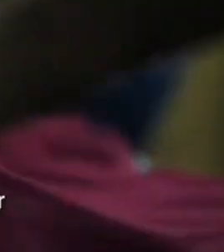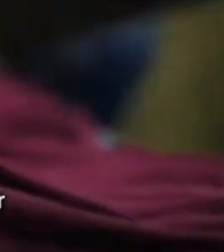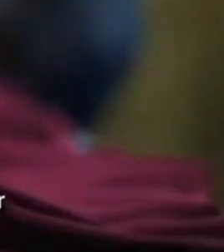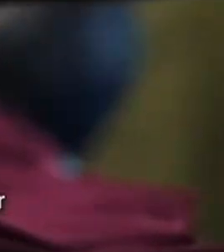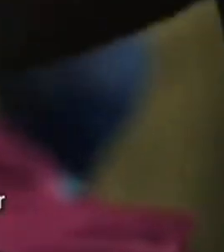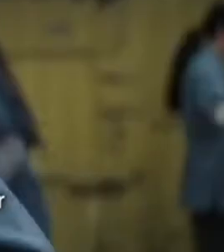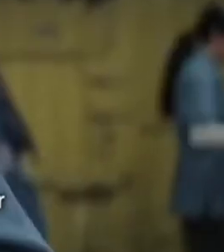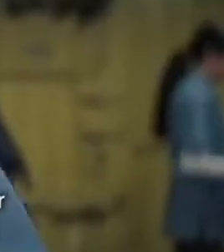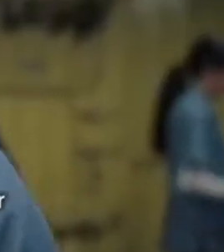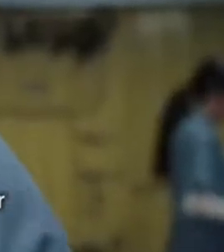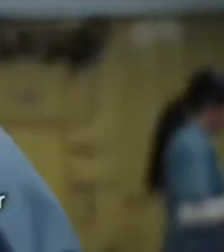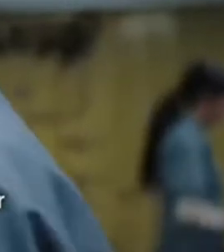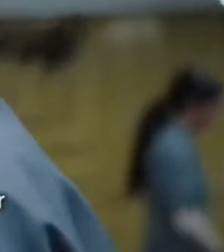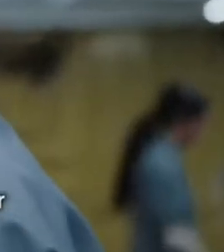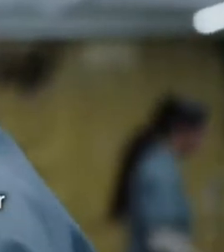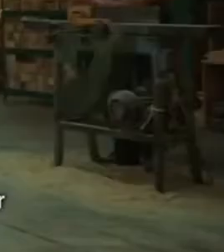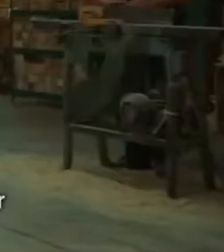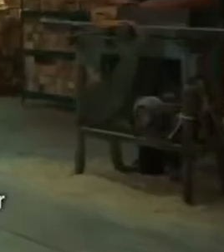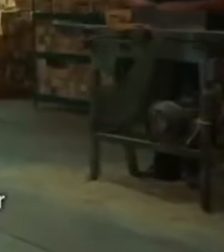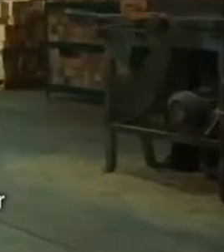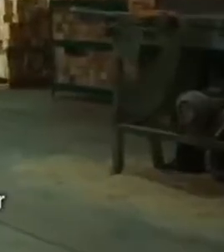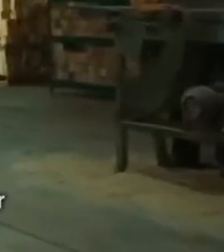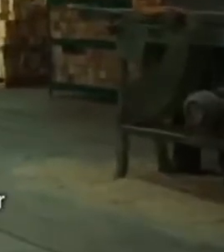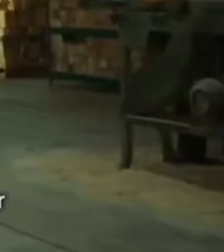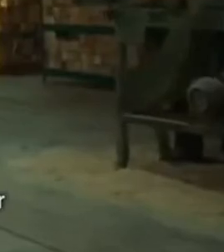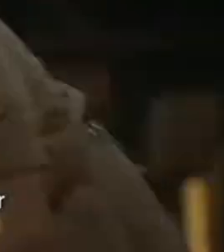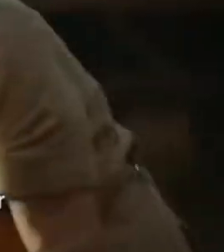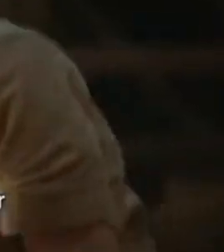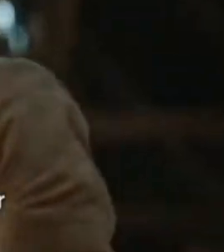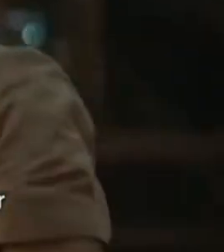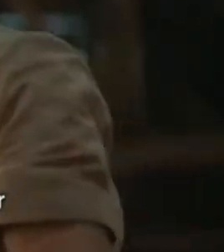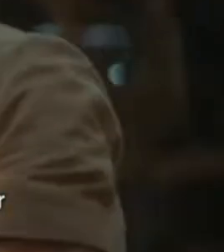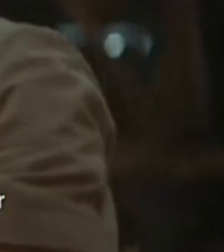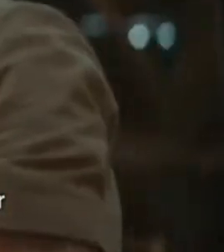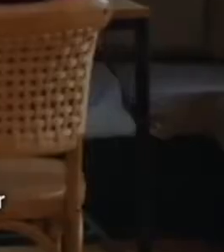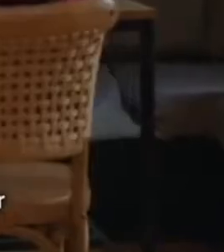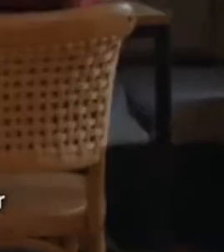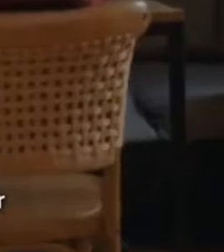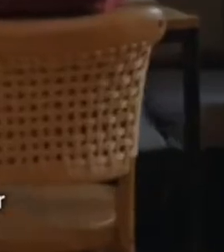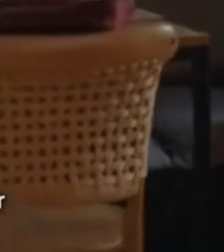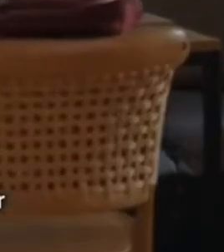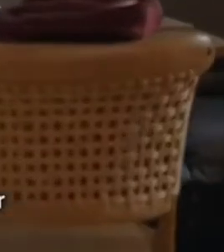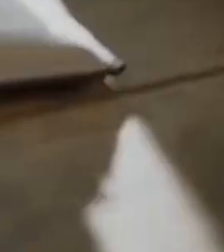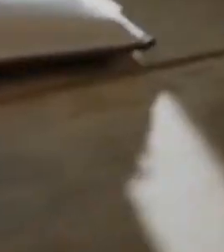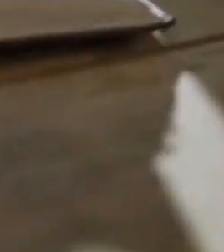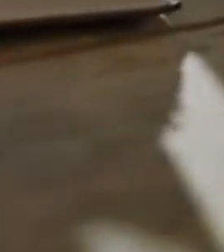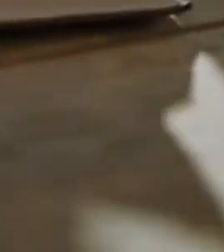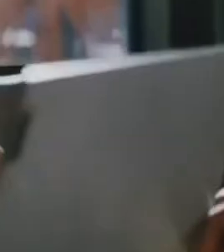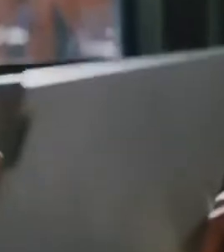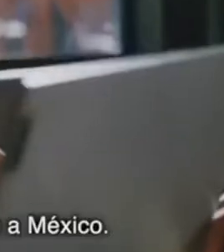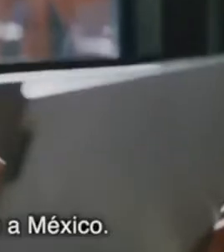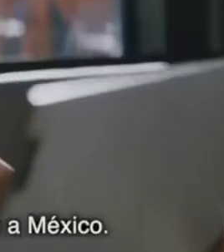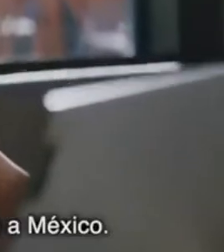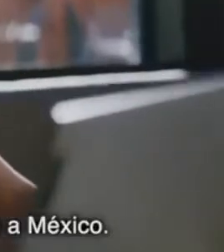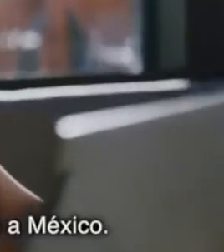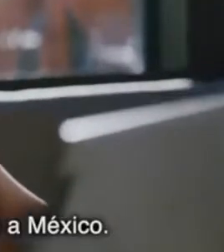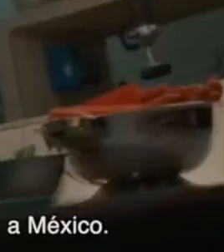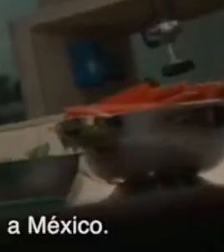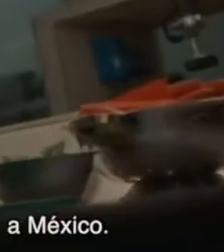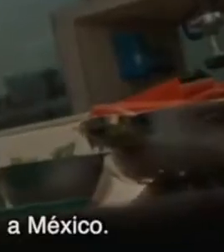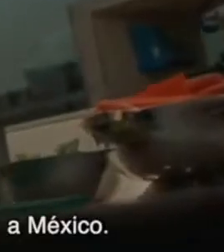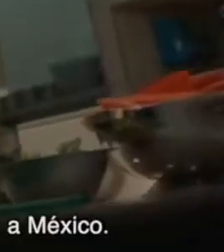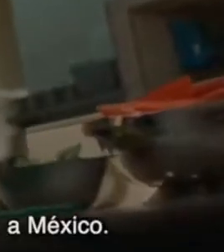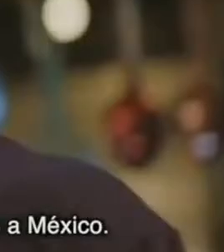nada. Por eso hoy Infonavit agradece y reconoce la labor de toda la fuerza trabajadora mexicana. Esa fuerza